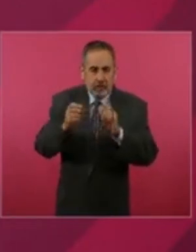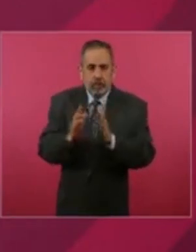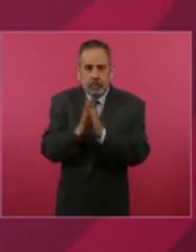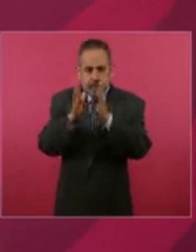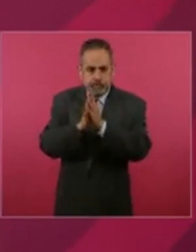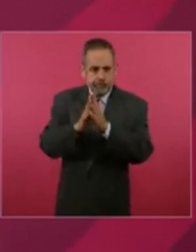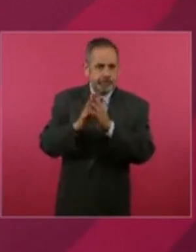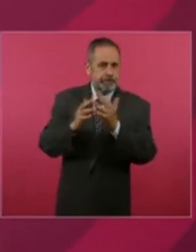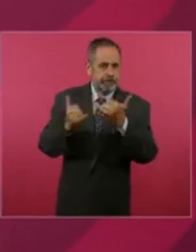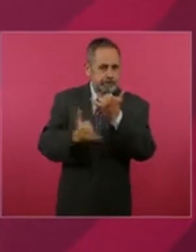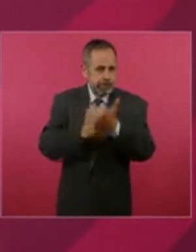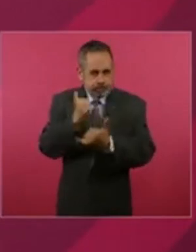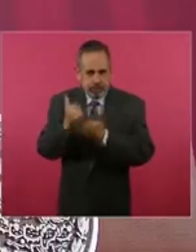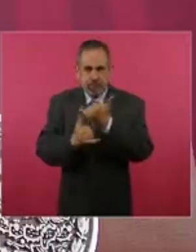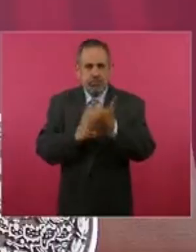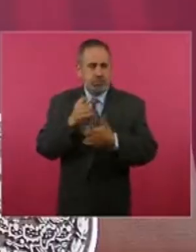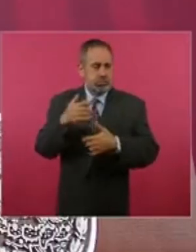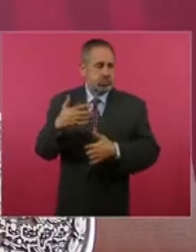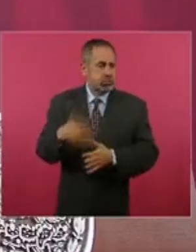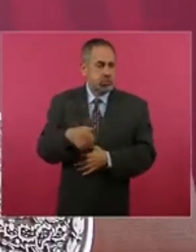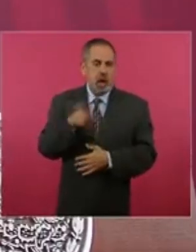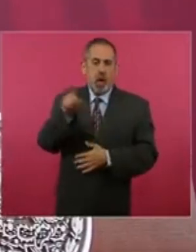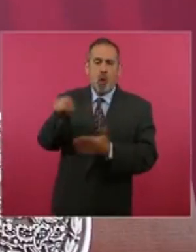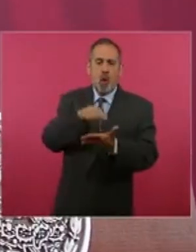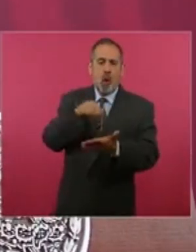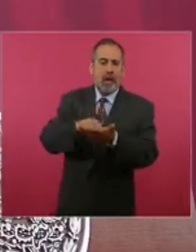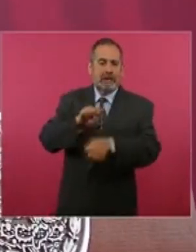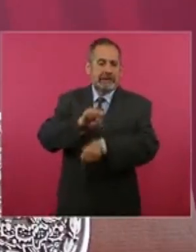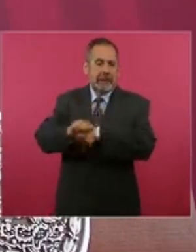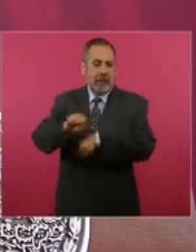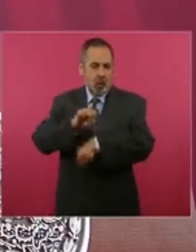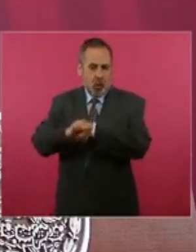competencia en El Salvador y